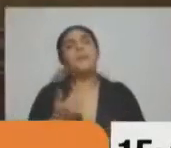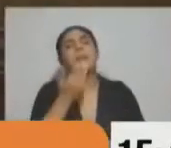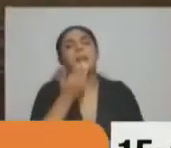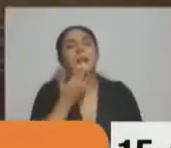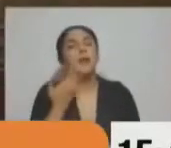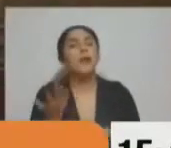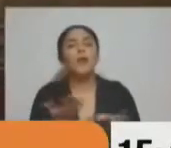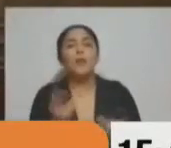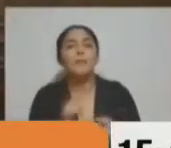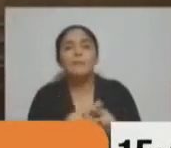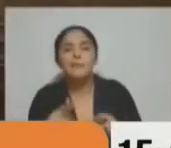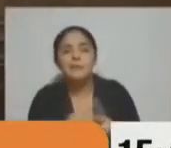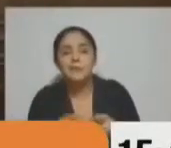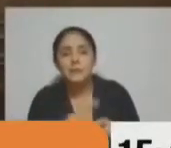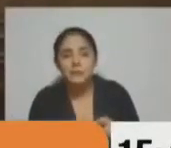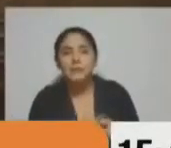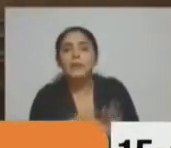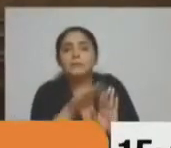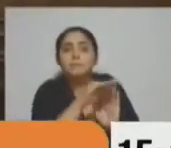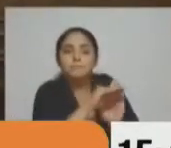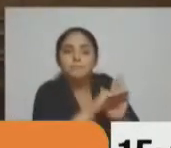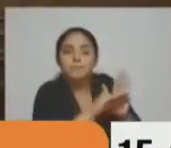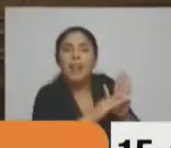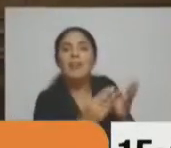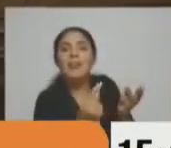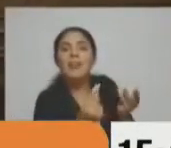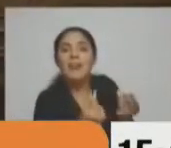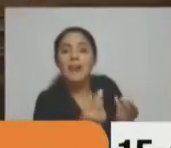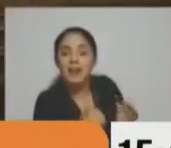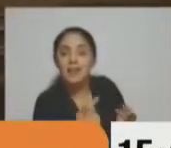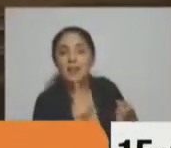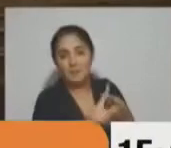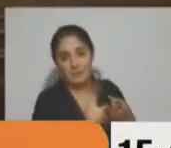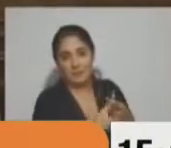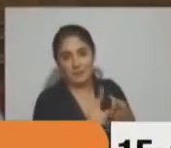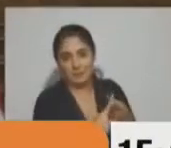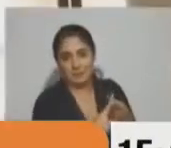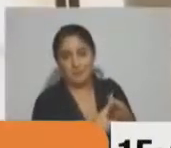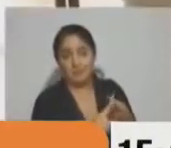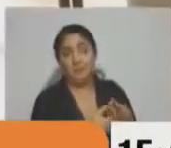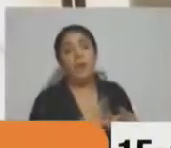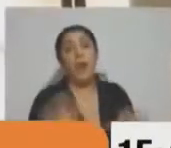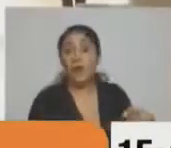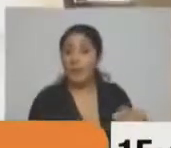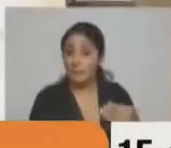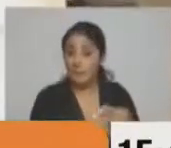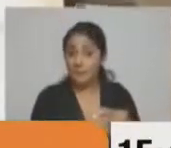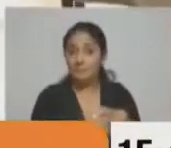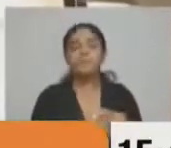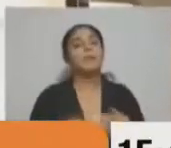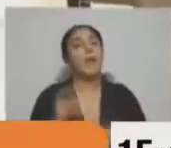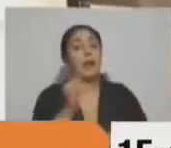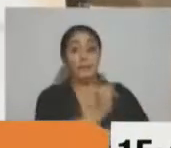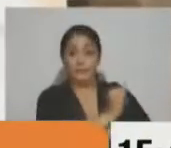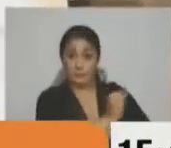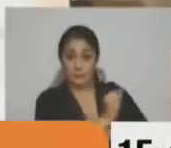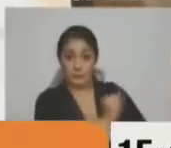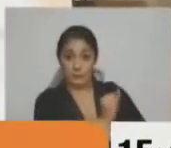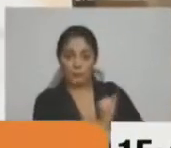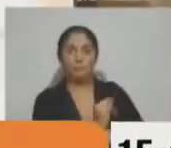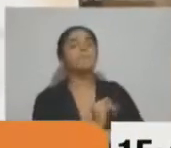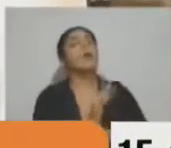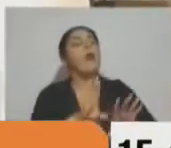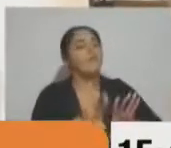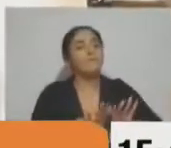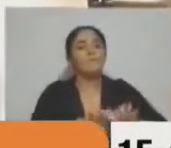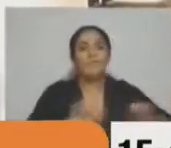influenció. Bueno, son parte de un medio, por supuesto que tienen influencias. Eso no quita que tengan su propia opinión. Todas y todos tenemos